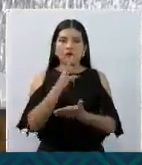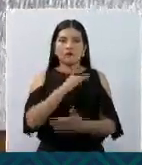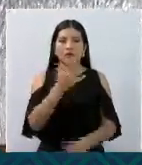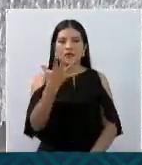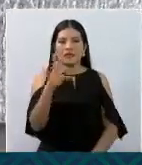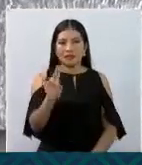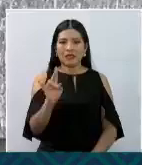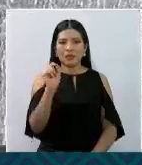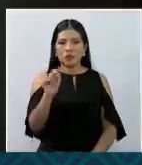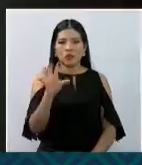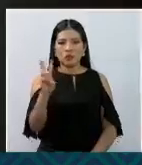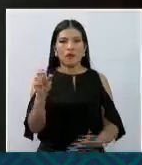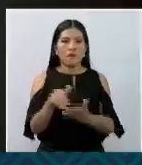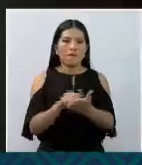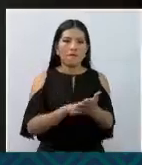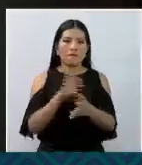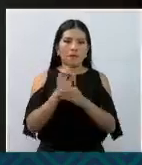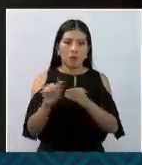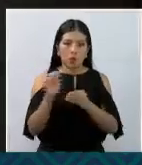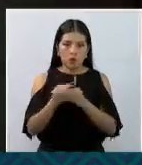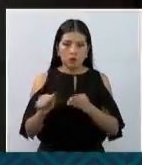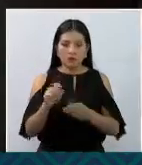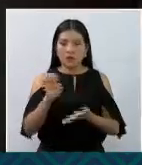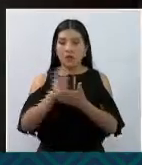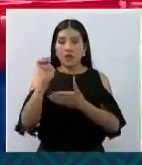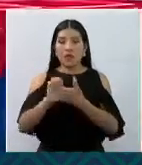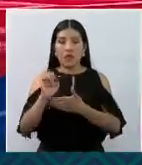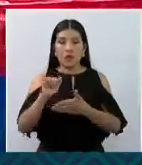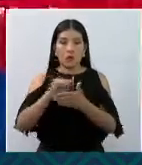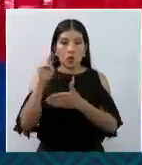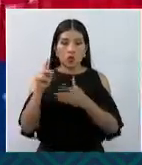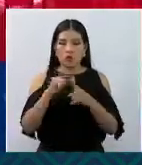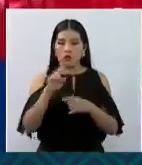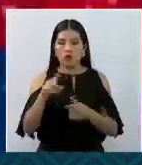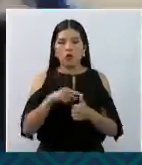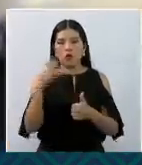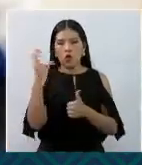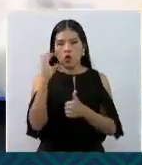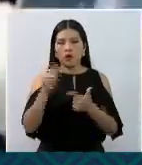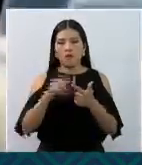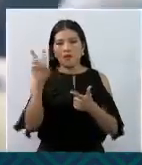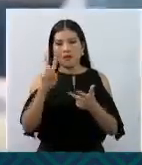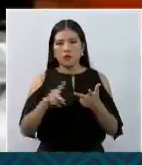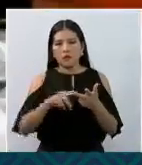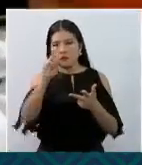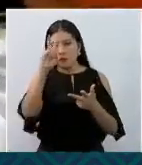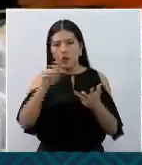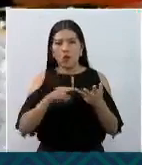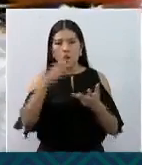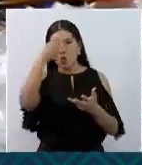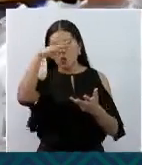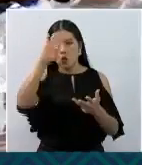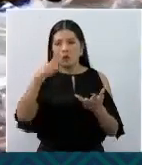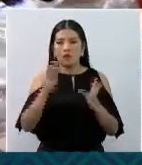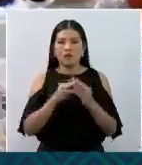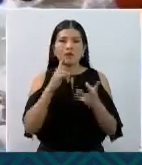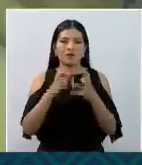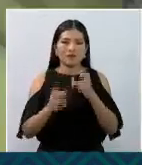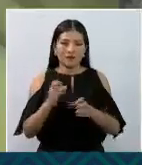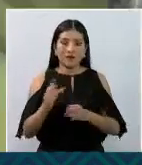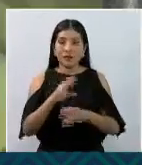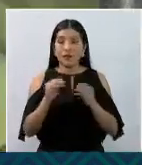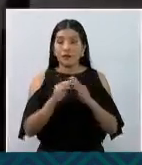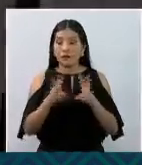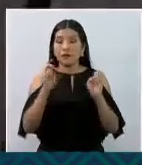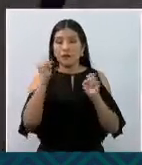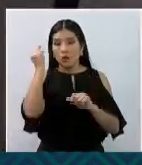millones de dólares. Entre enero y junio, Colombia, Perú, Venezuela, Cuba demandaron el lácteo. En diciembre del 2011, el gobierno de